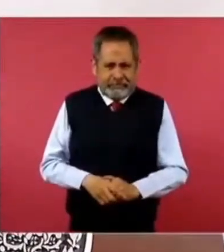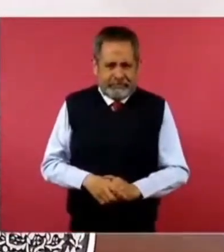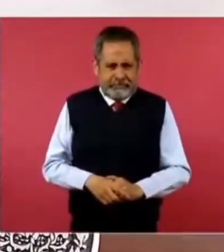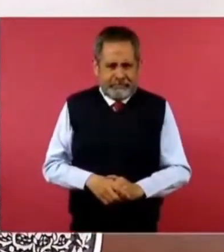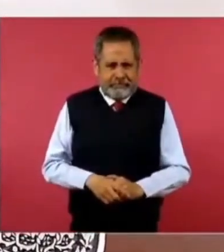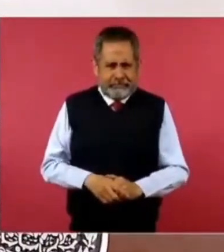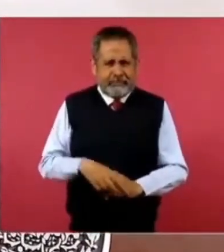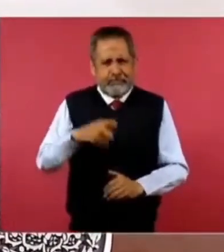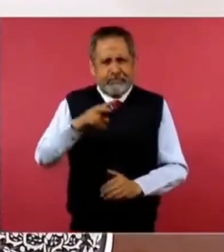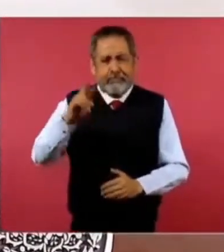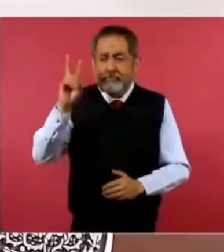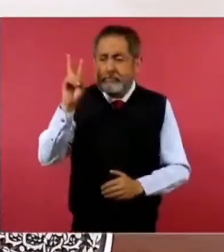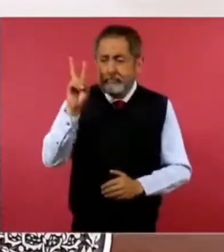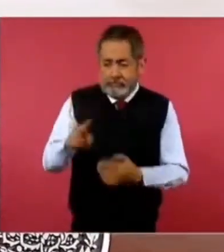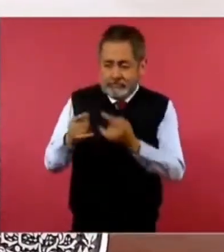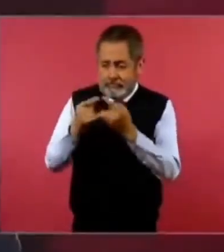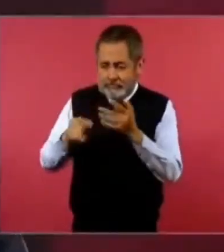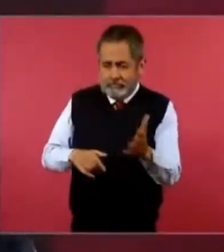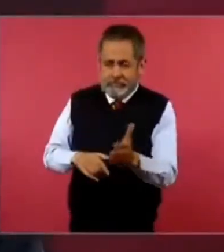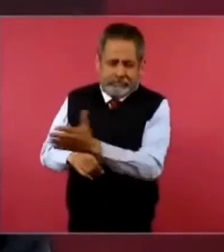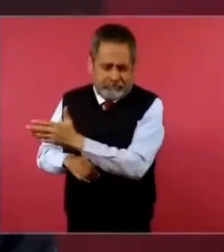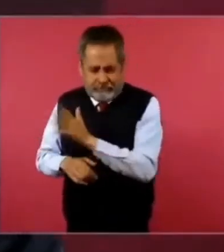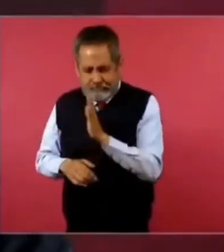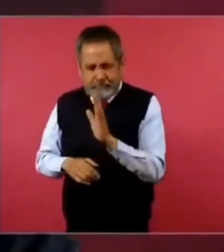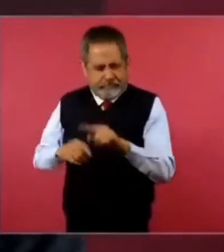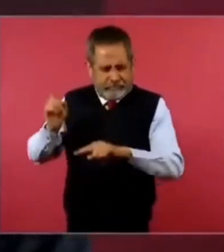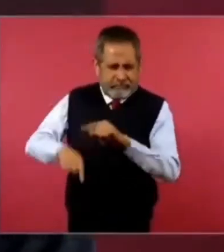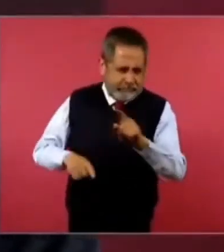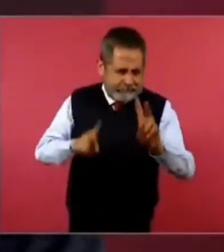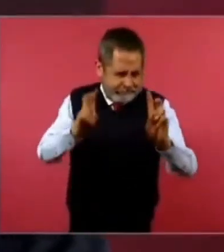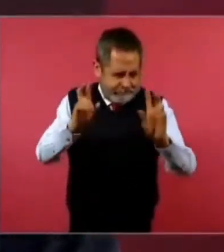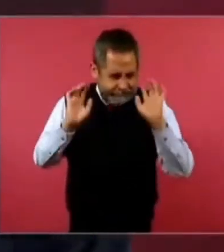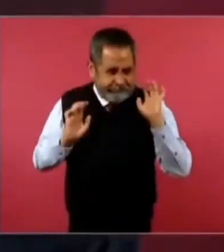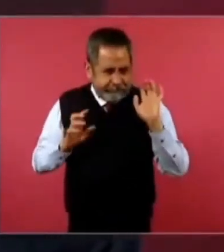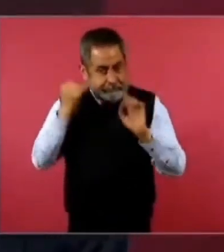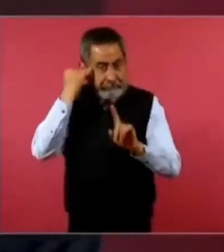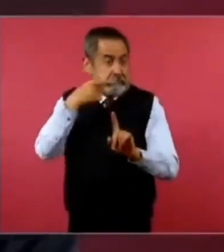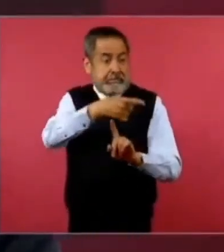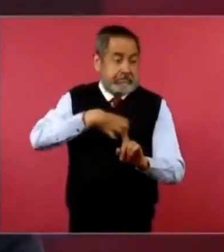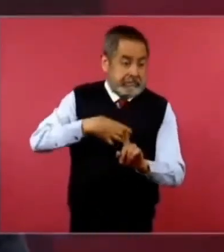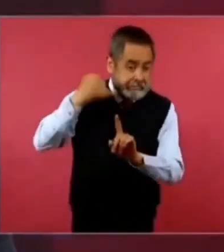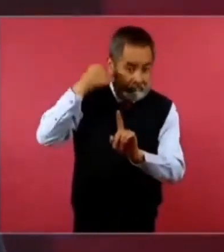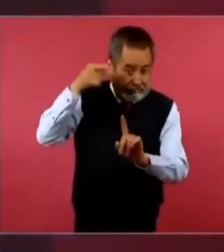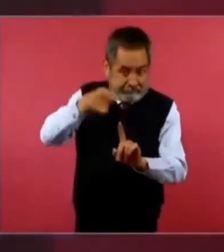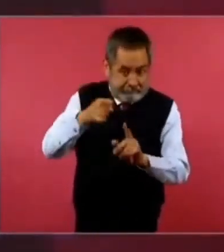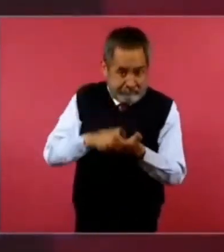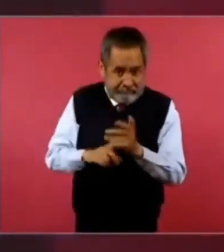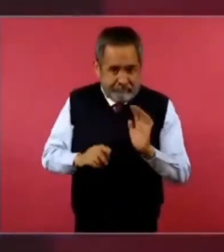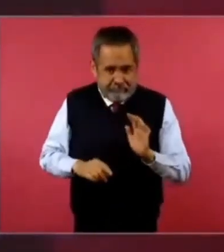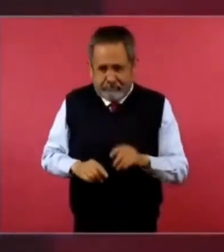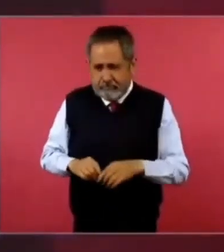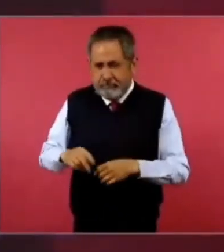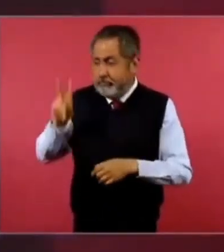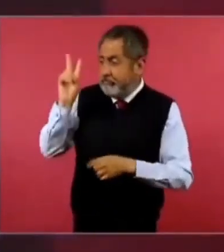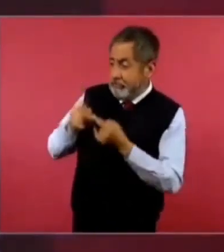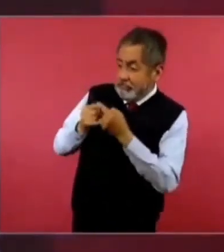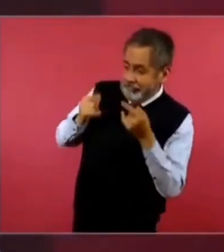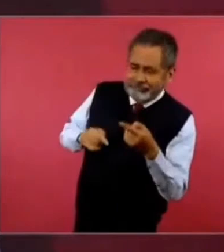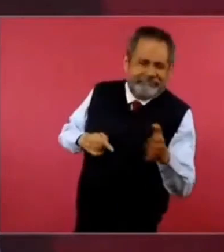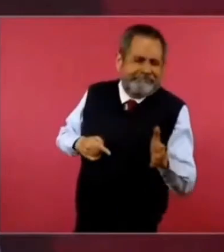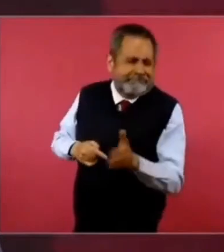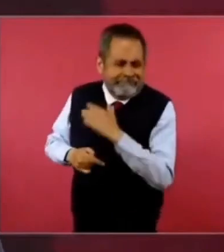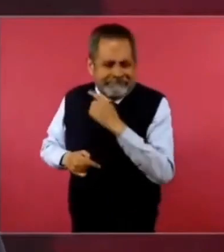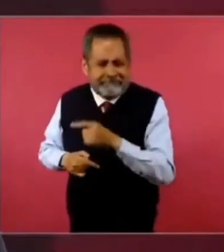hacer a un lado la verdad histórica en el supuesto de que ello haya sido determinante,